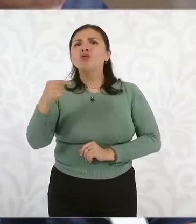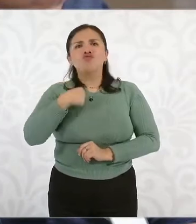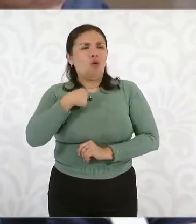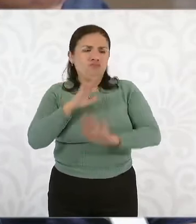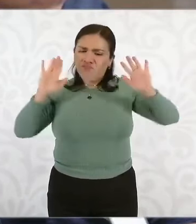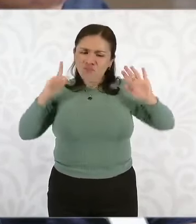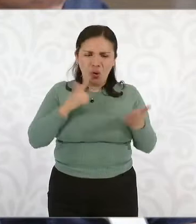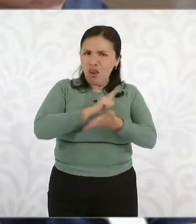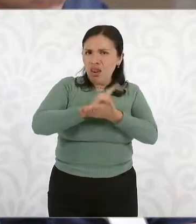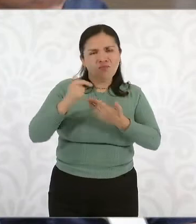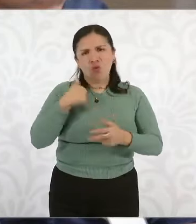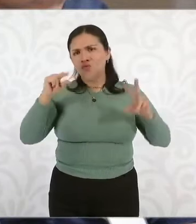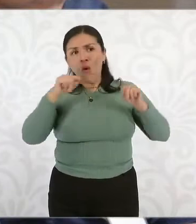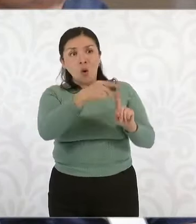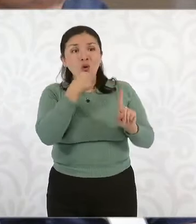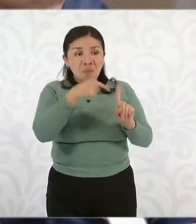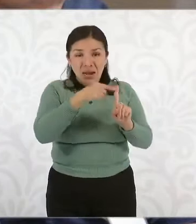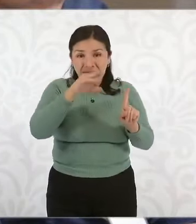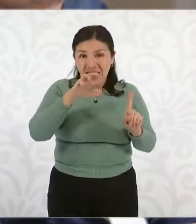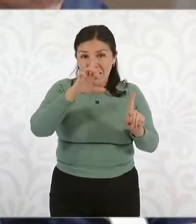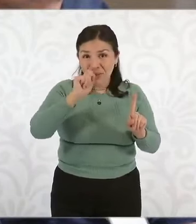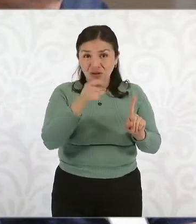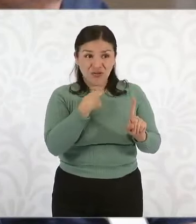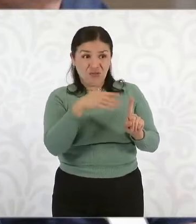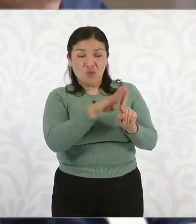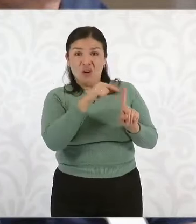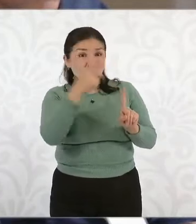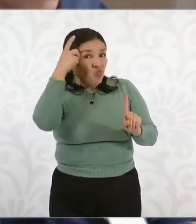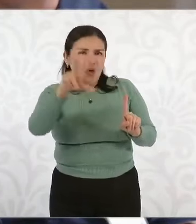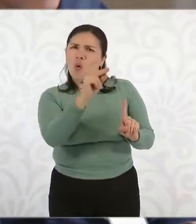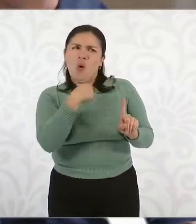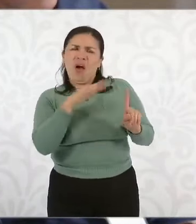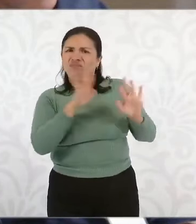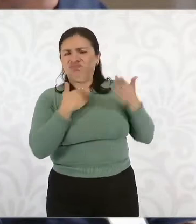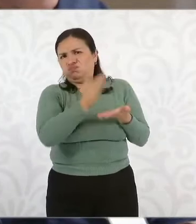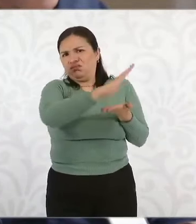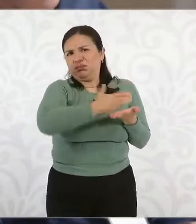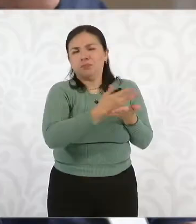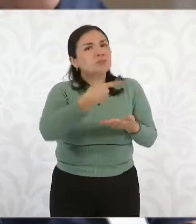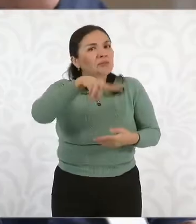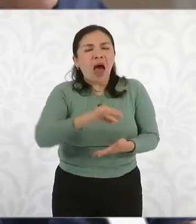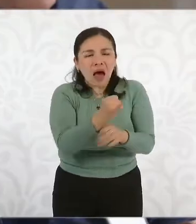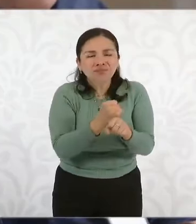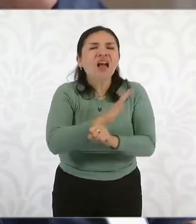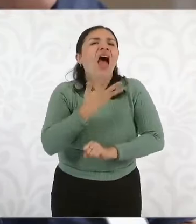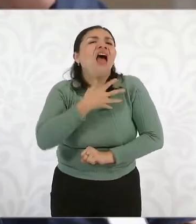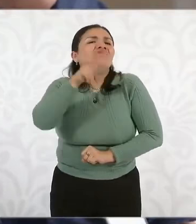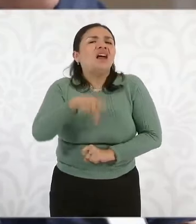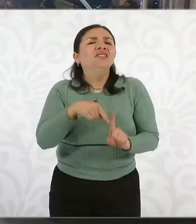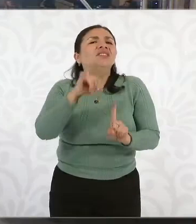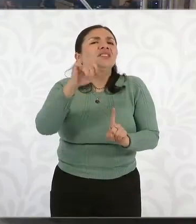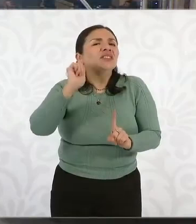las manos limpias, que Cerimedo no representa el medio, pero sí era el dueño del medio cuando se dio este lamentable hecho. ¿Tiene usted algún comentario al